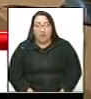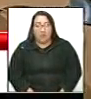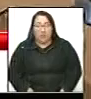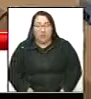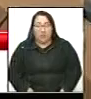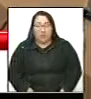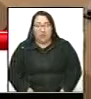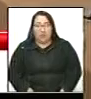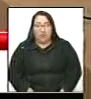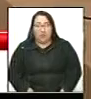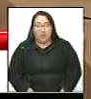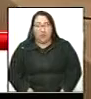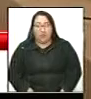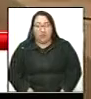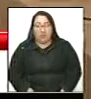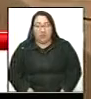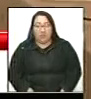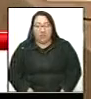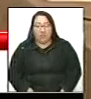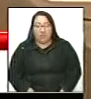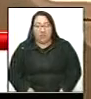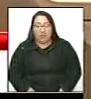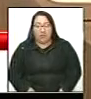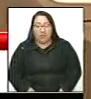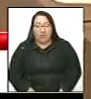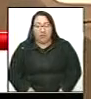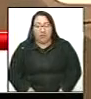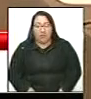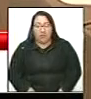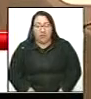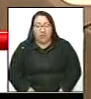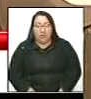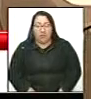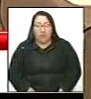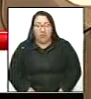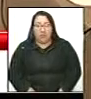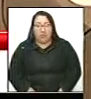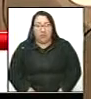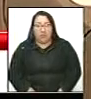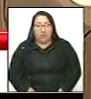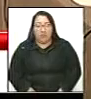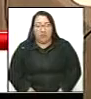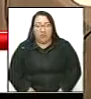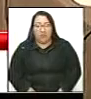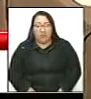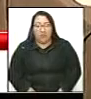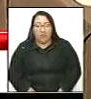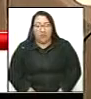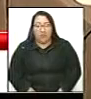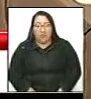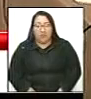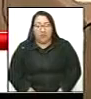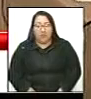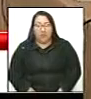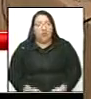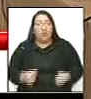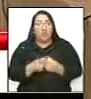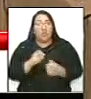La denuncia está mal formulada, entonces vayamos al voto. Al voto. Los que estén de acuerdo o en desacuerdo. Congresista Horacio